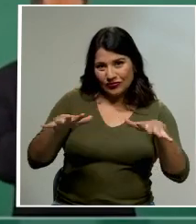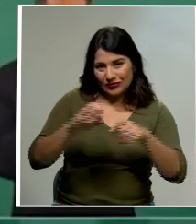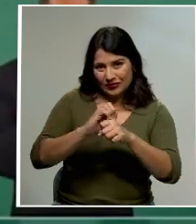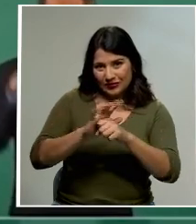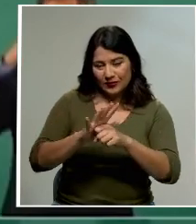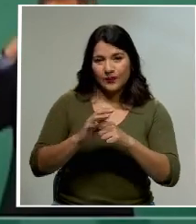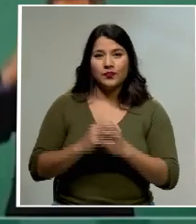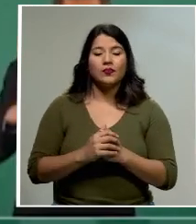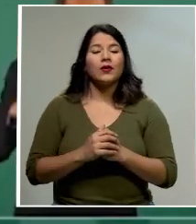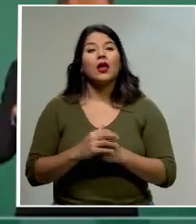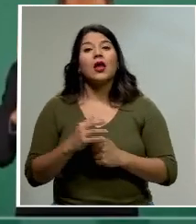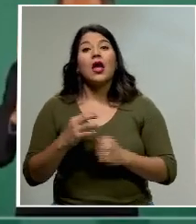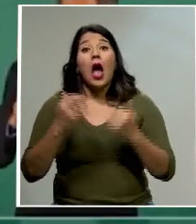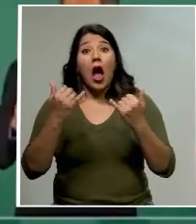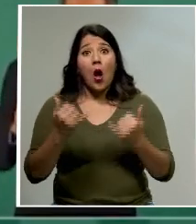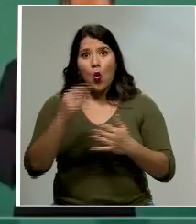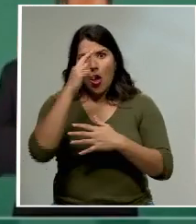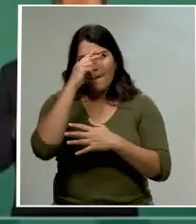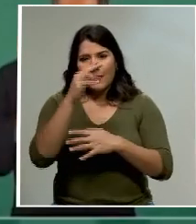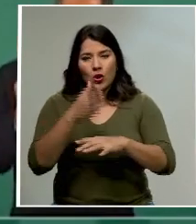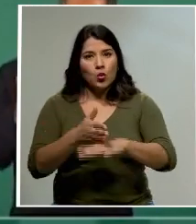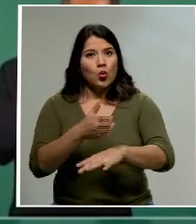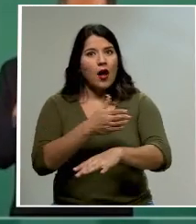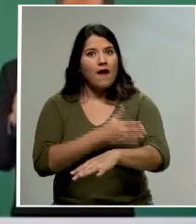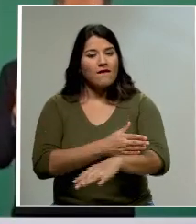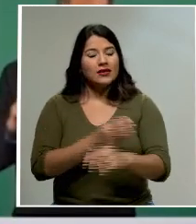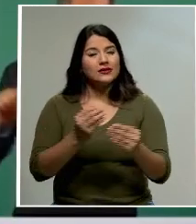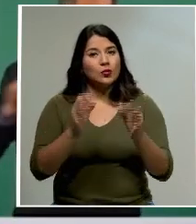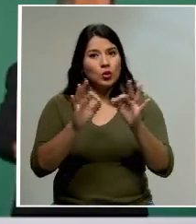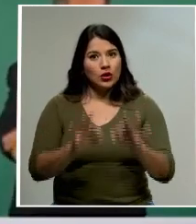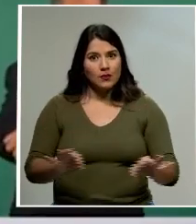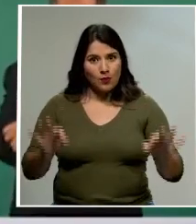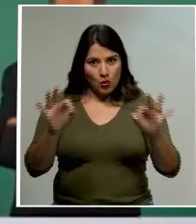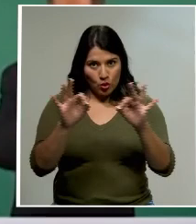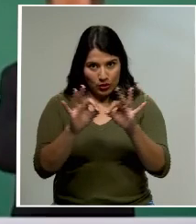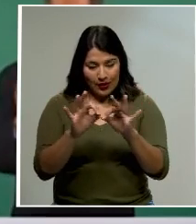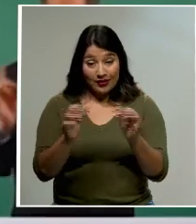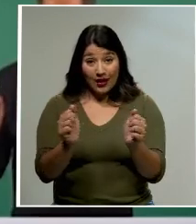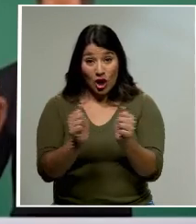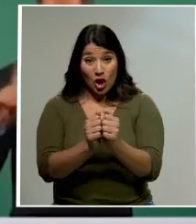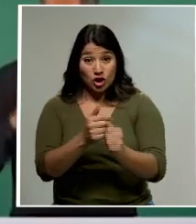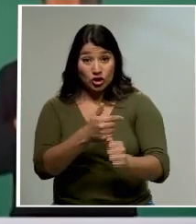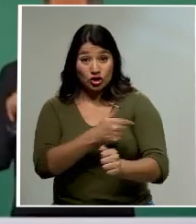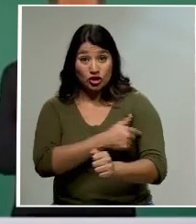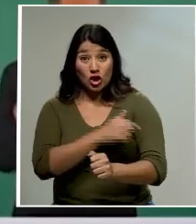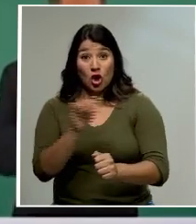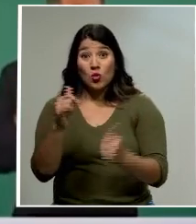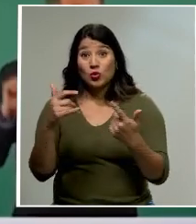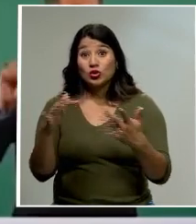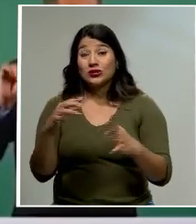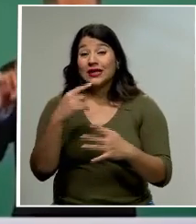tiene un avance muy notable en la vacunación, tal cual lo dijo el presidente López Obrador,